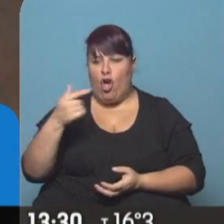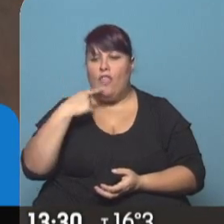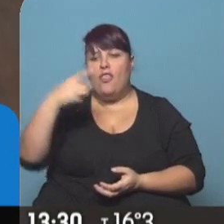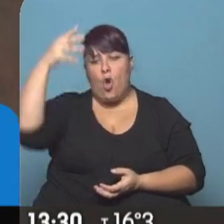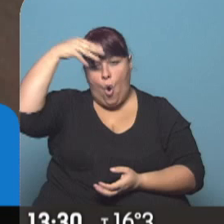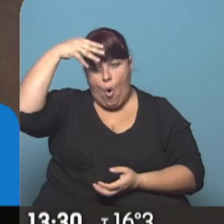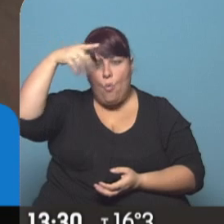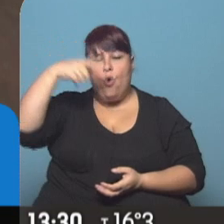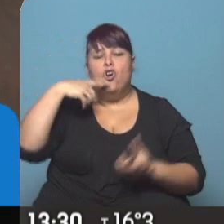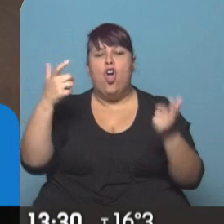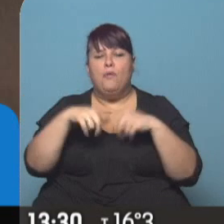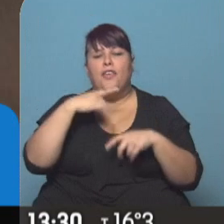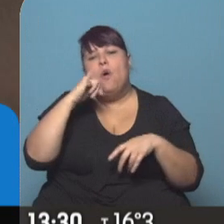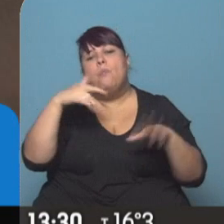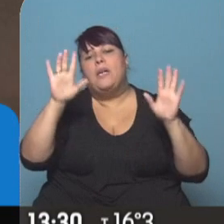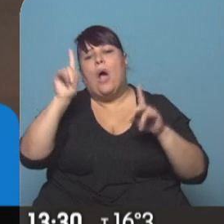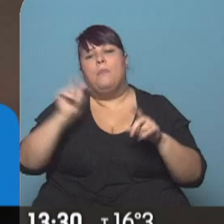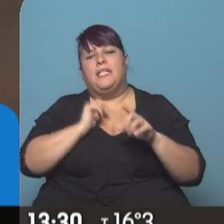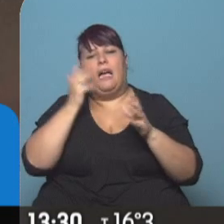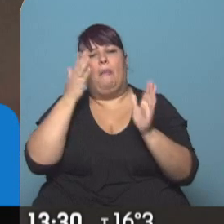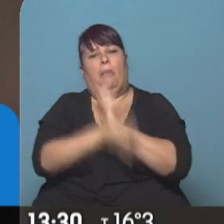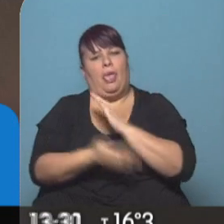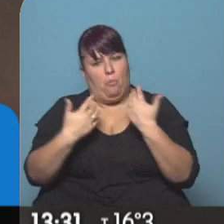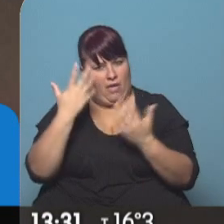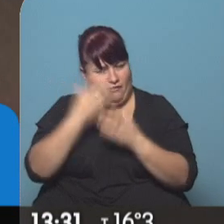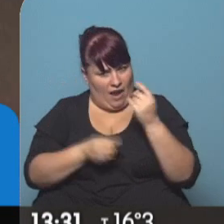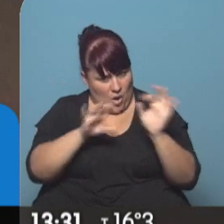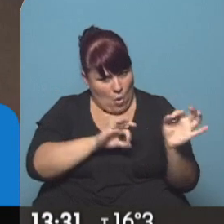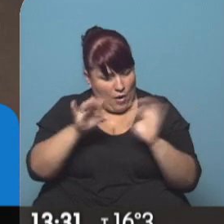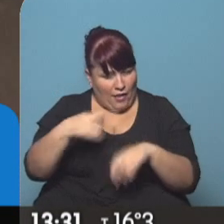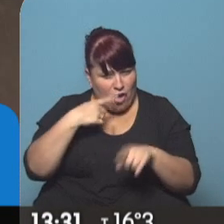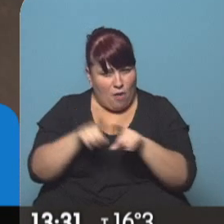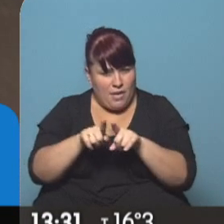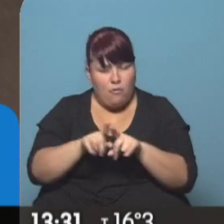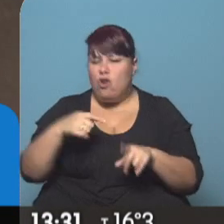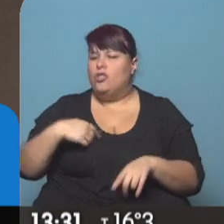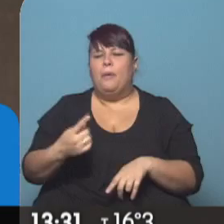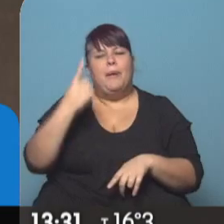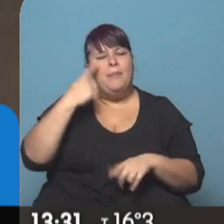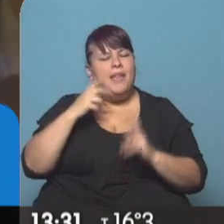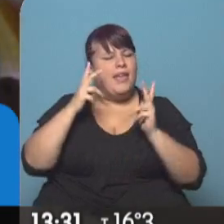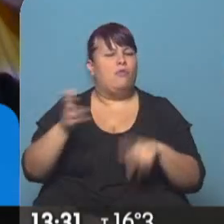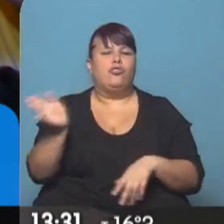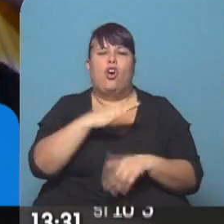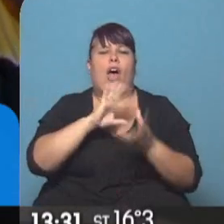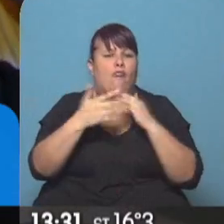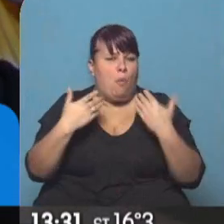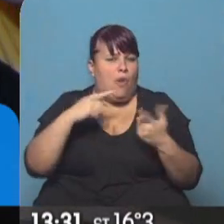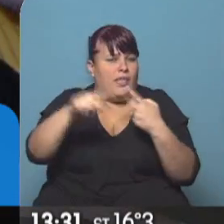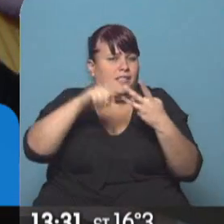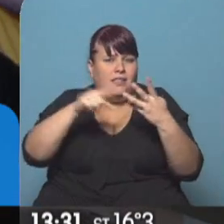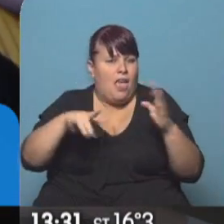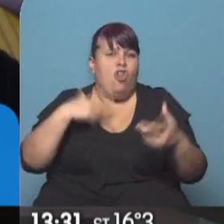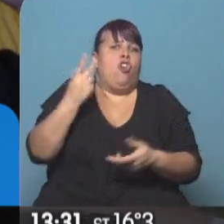Bullrich en una comisión le reconoció que a lo mejor a algún gendarme se le pudo haber ido la mano. ¿Usted tiene la misma información? ¿Le dijo lo mismo? Desde el primer día hemos dicho que todas las hipótesis están abiertas, con lo